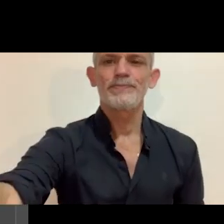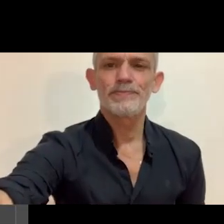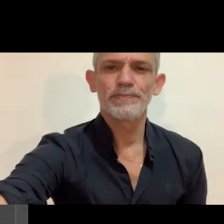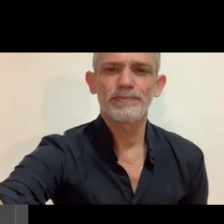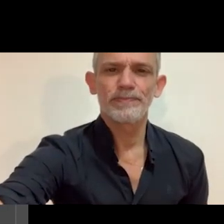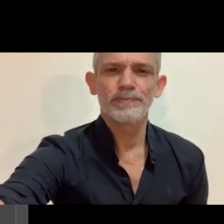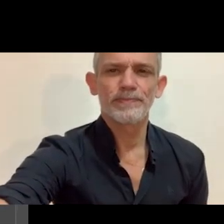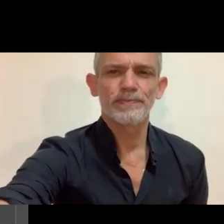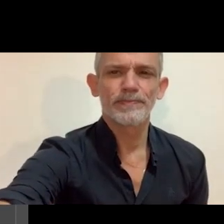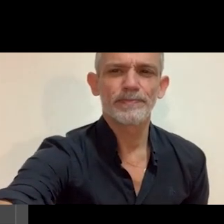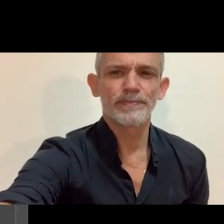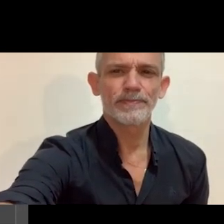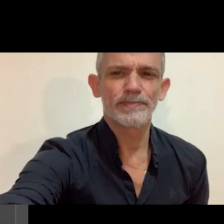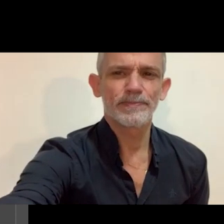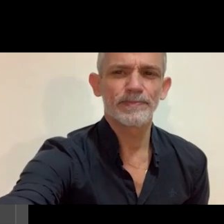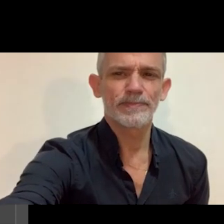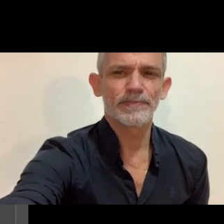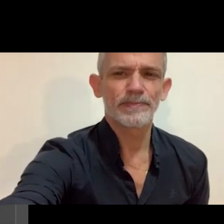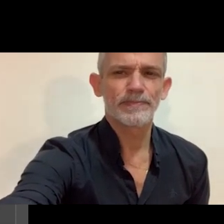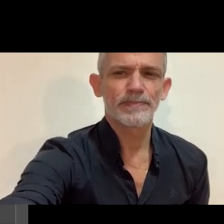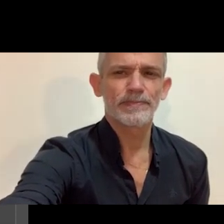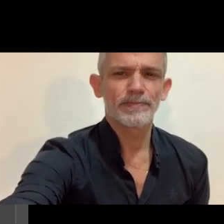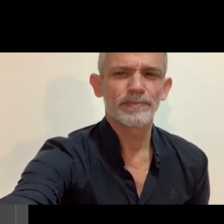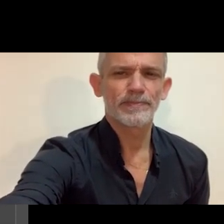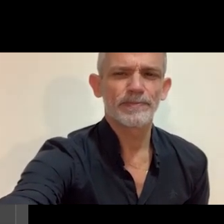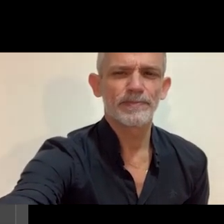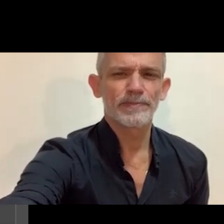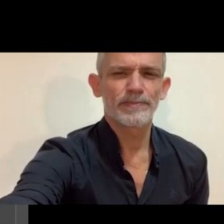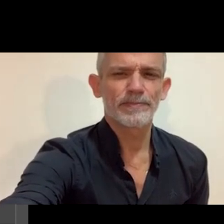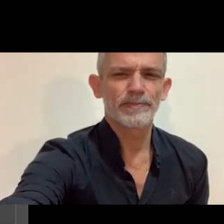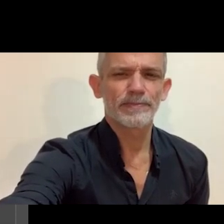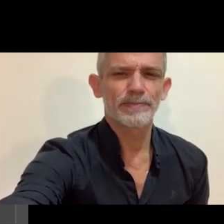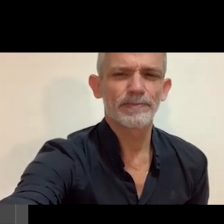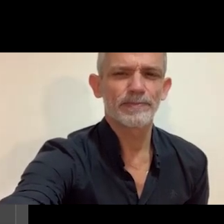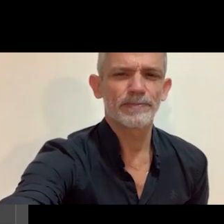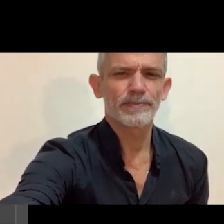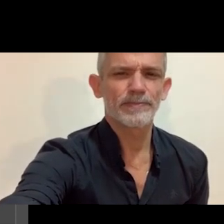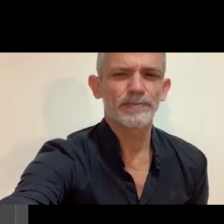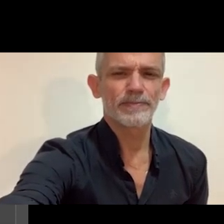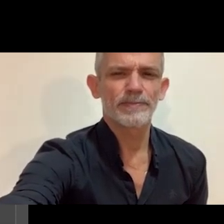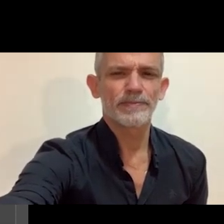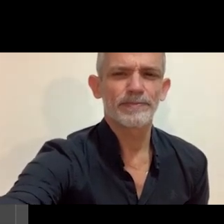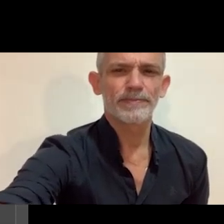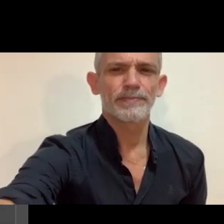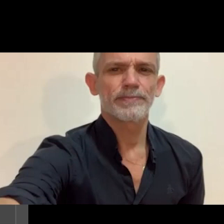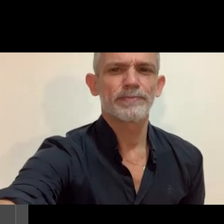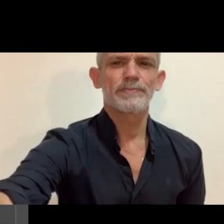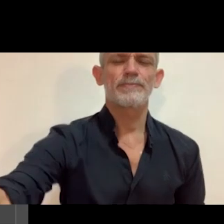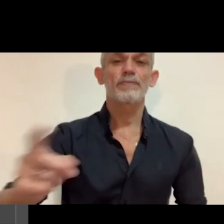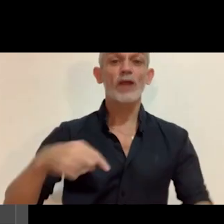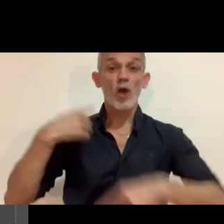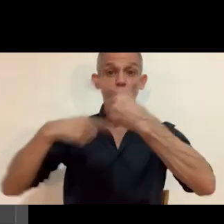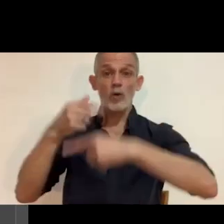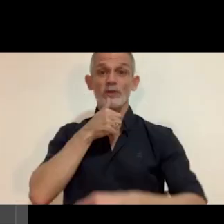La disposición contenida en el artículo 19 del régimen penal tributario debe entenderse en conjunto con el